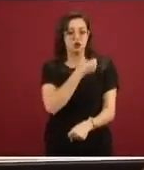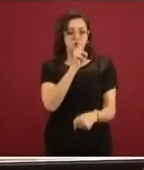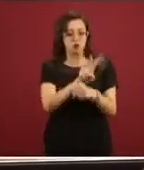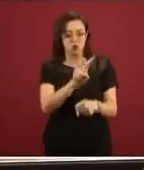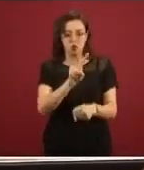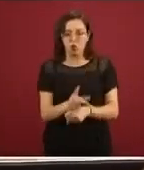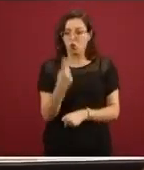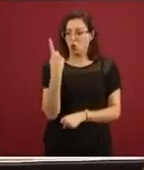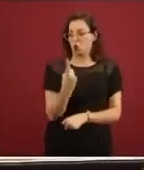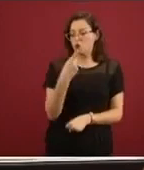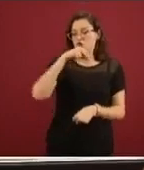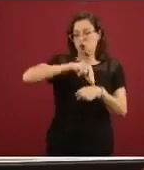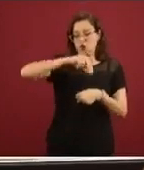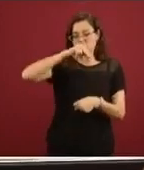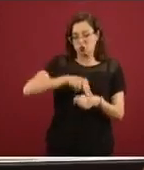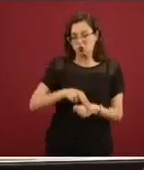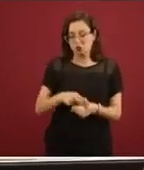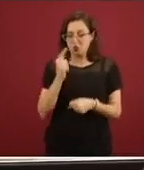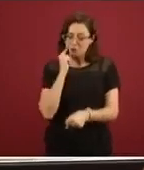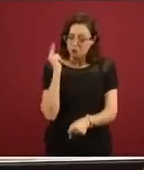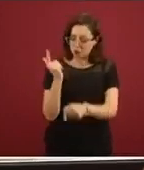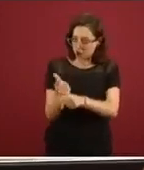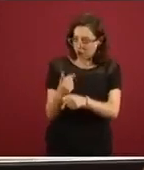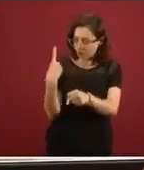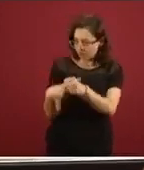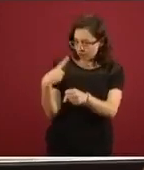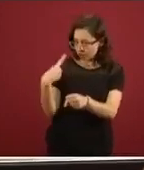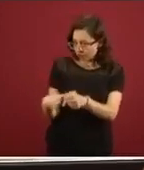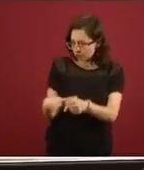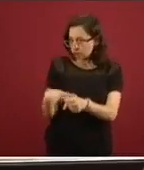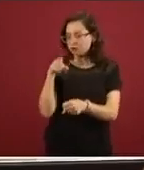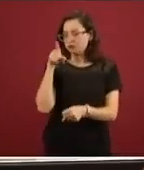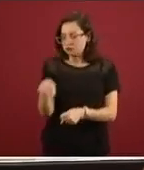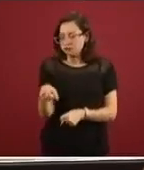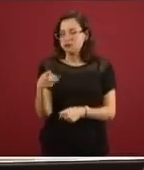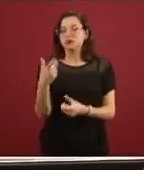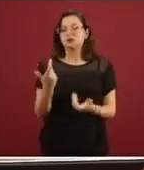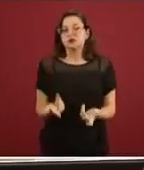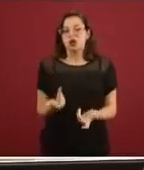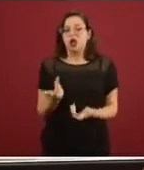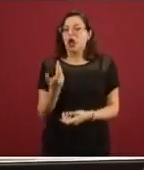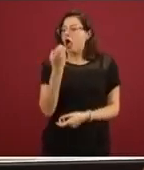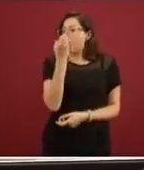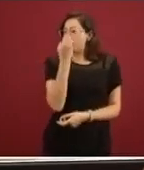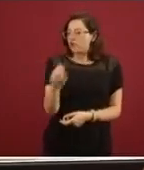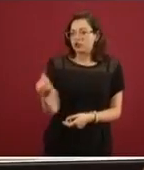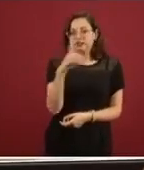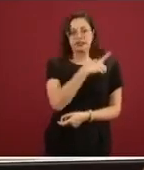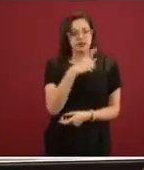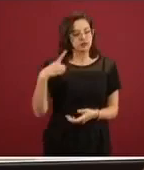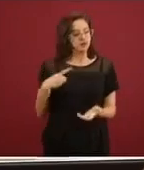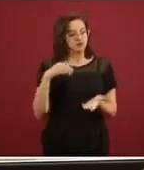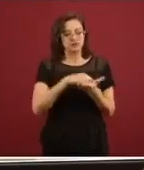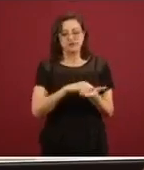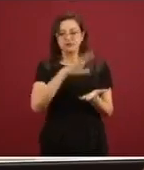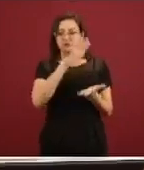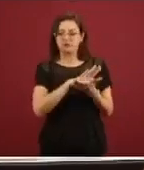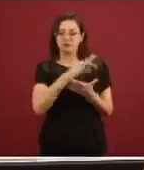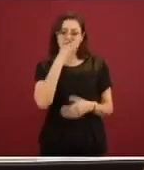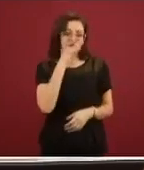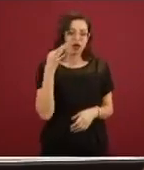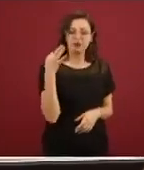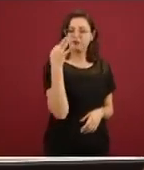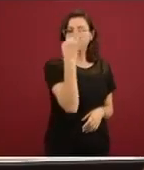un médico, una médica, identifica a un paciente, ese profesional de la salud está obligado a